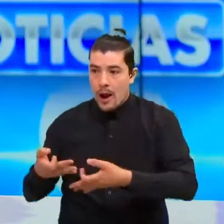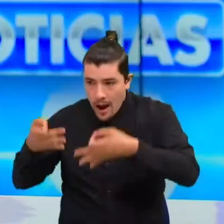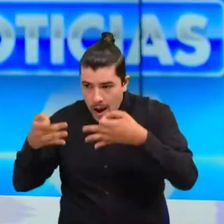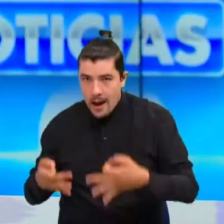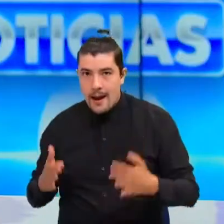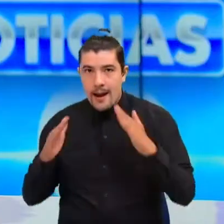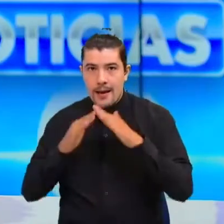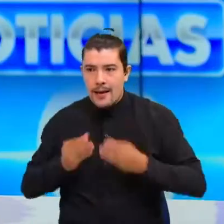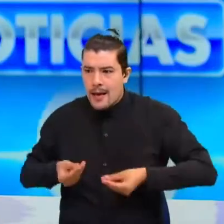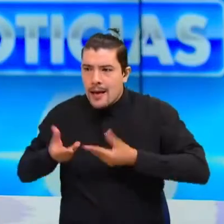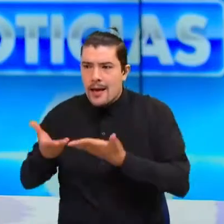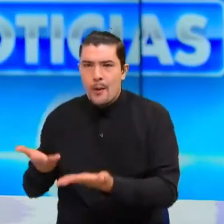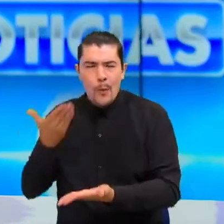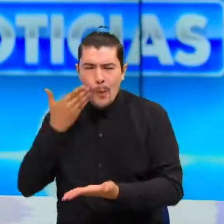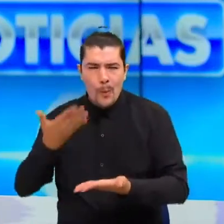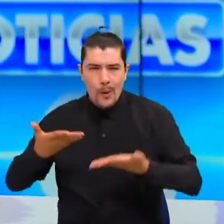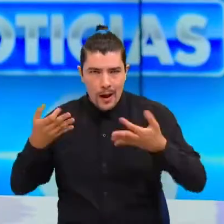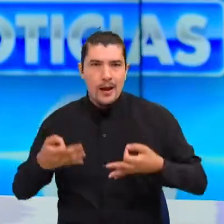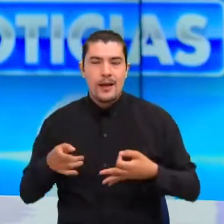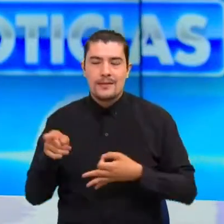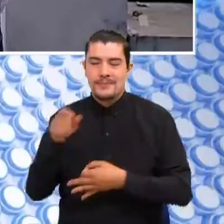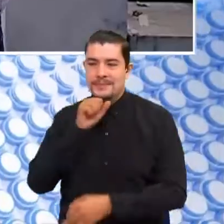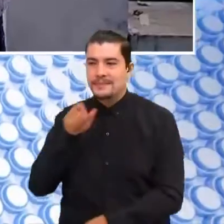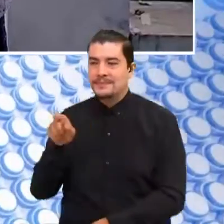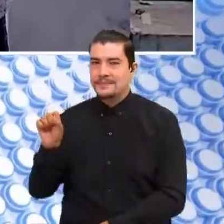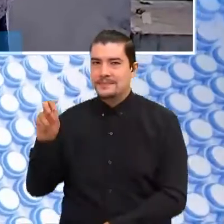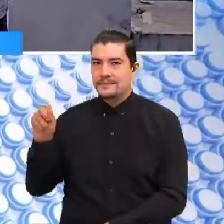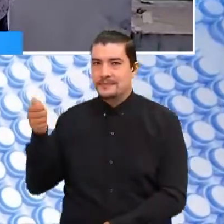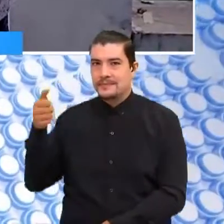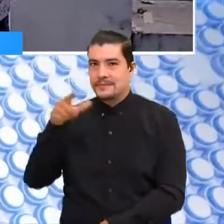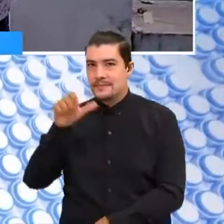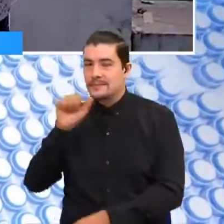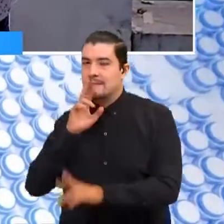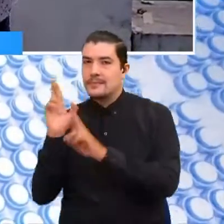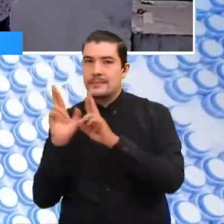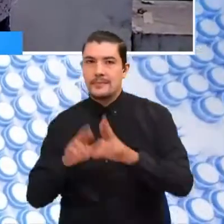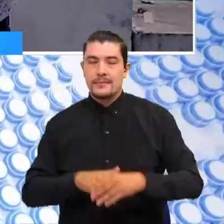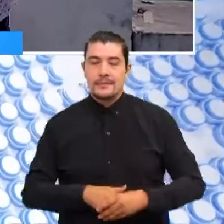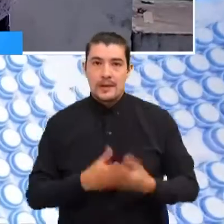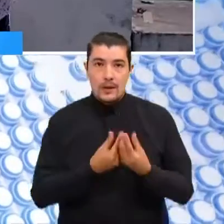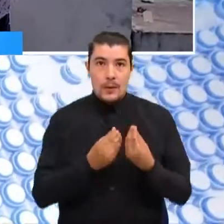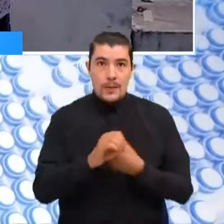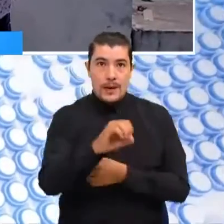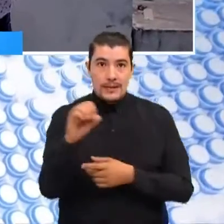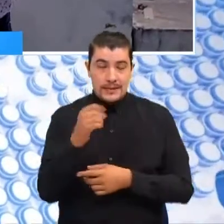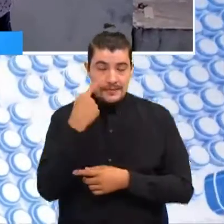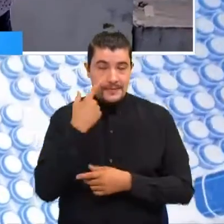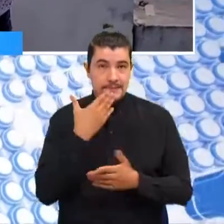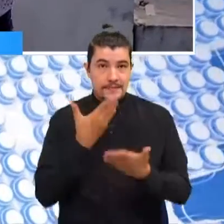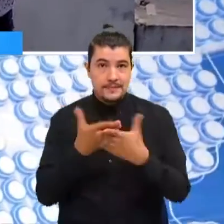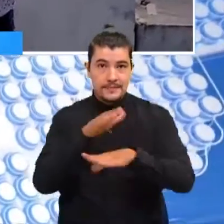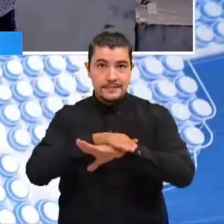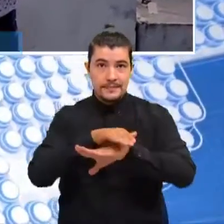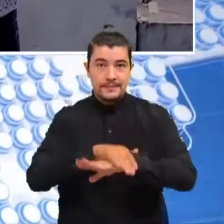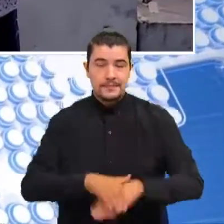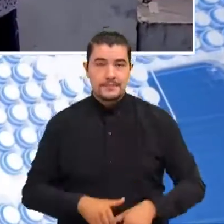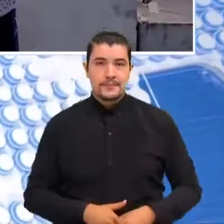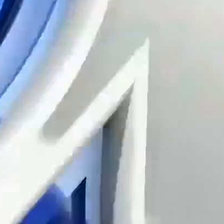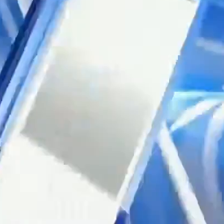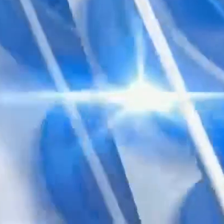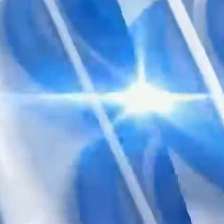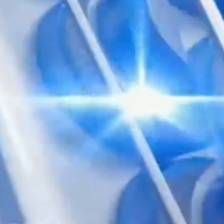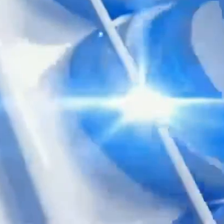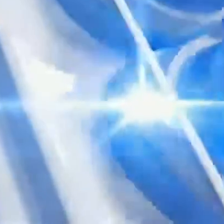Ángela Jaimes. Ángela, buenas tardes. Compañeros en estudio, pues son 40 personas, entre ellas madres cabeza de